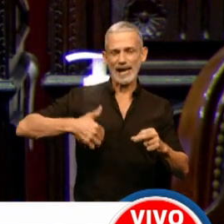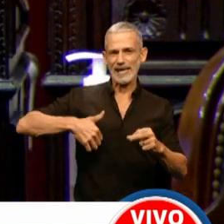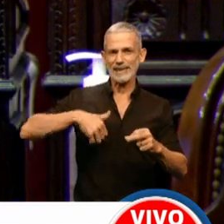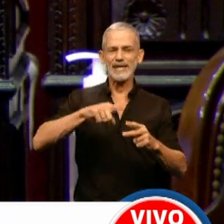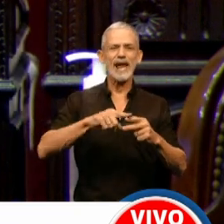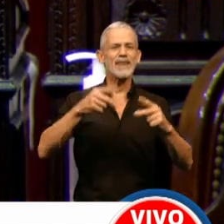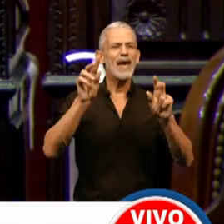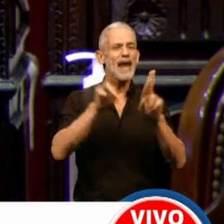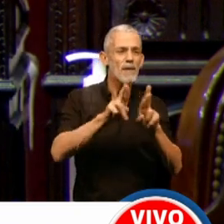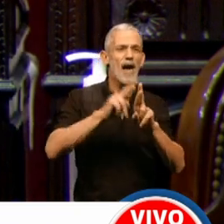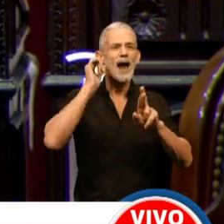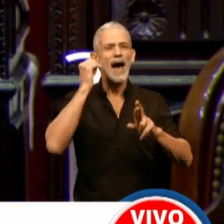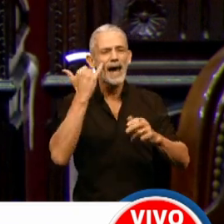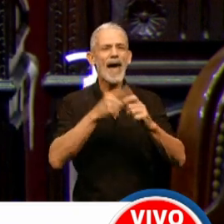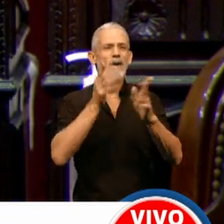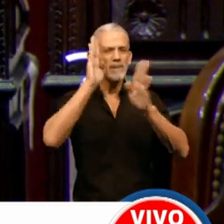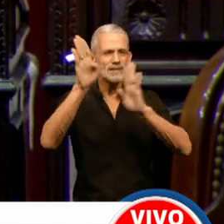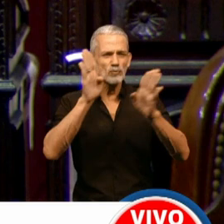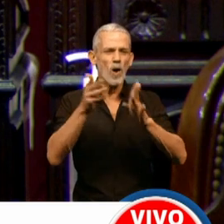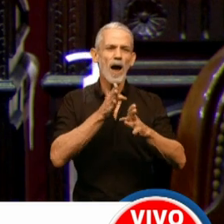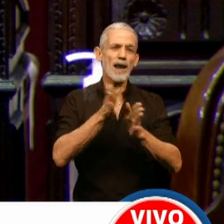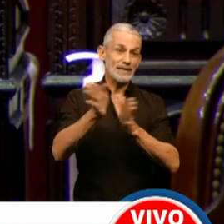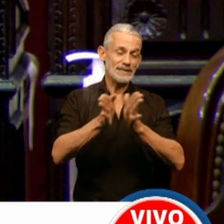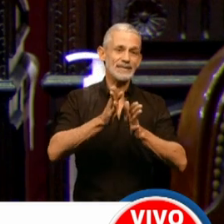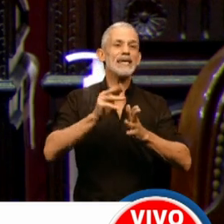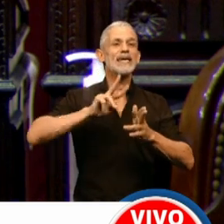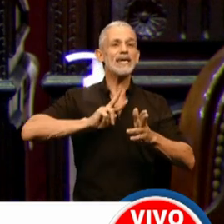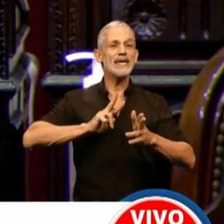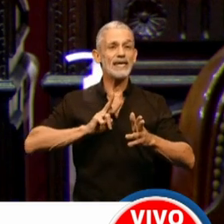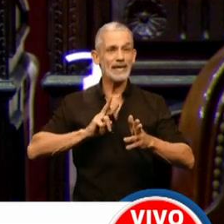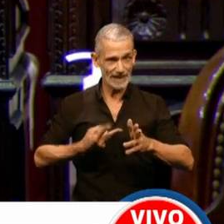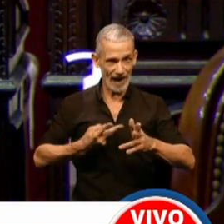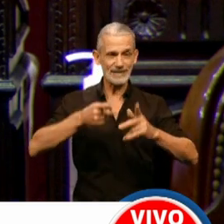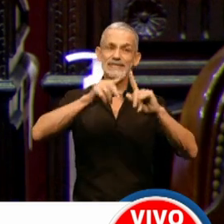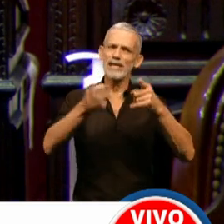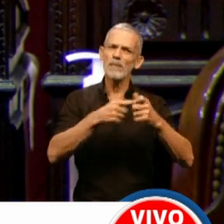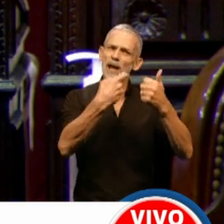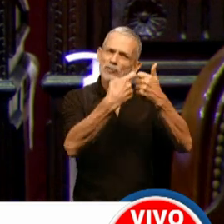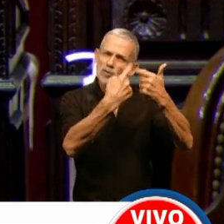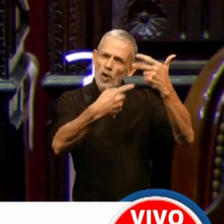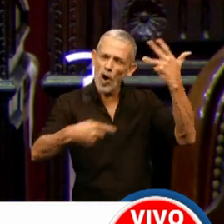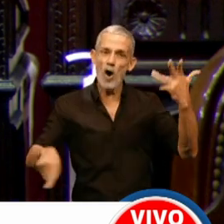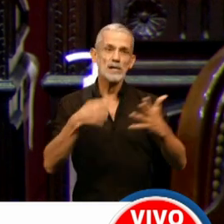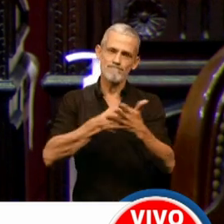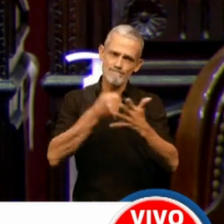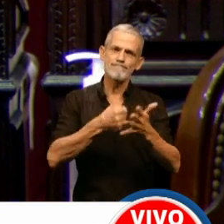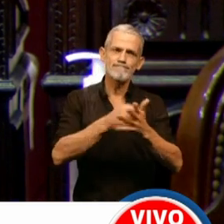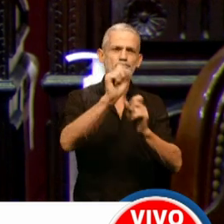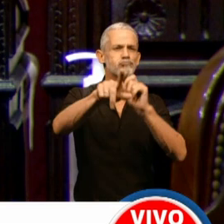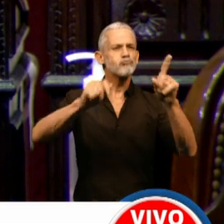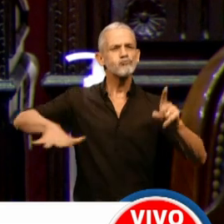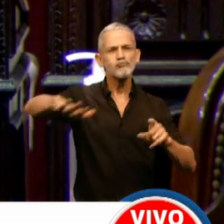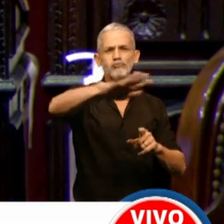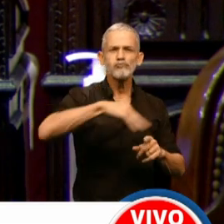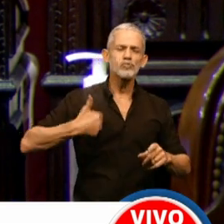de lesbianas gays bisexuales y trans y tantas otras que militan sus territorios a lo